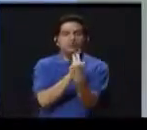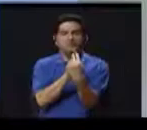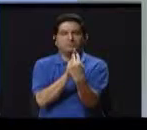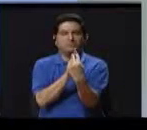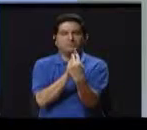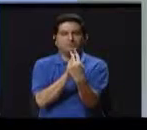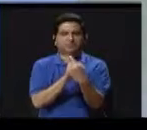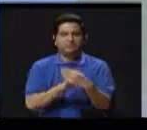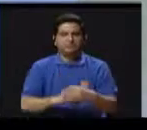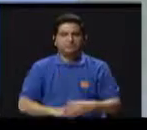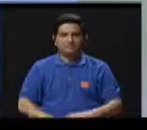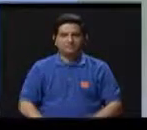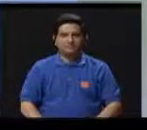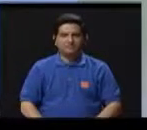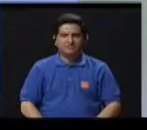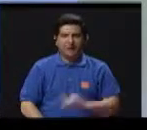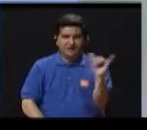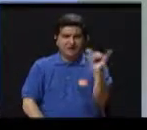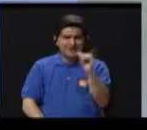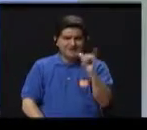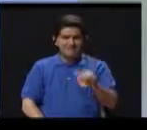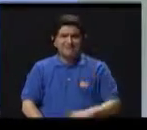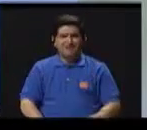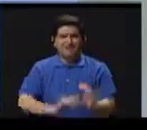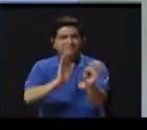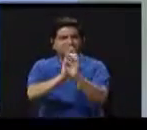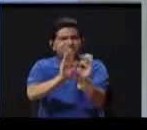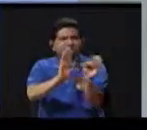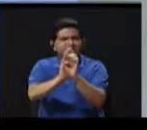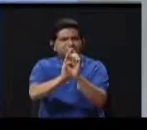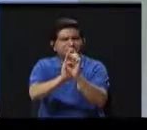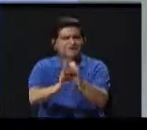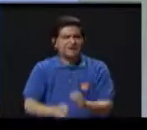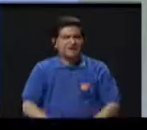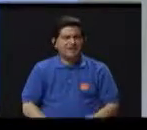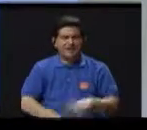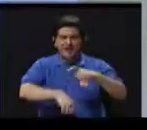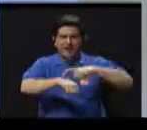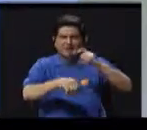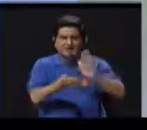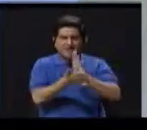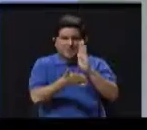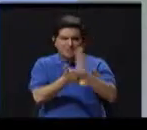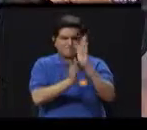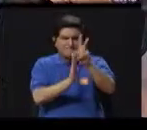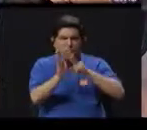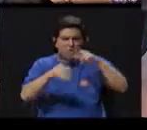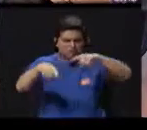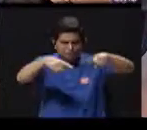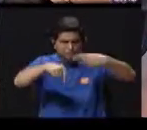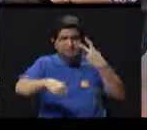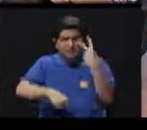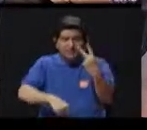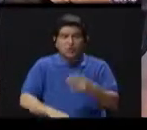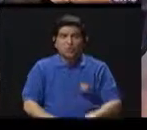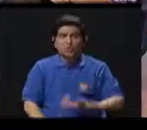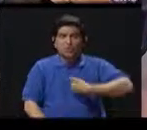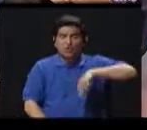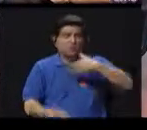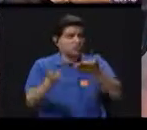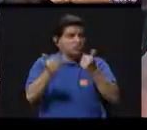su perspectiva, digamos. Entonces, y también, digamos, durante el documental, si lo